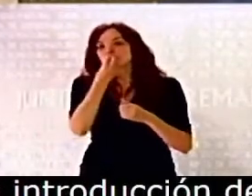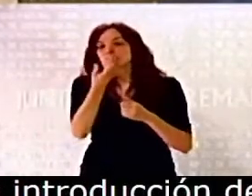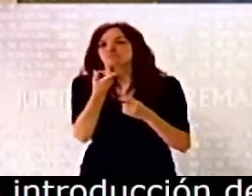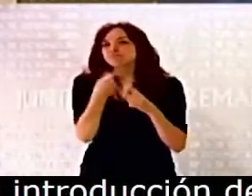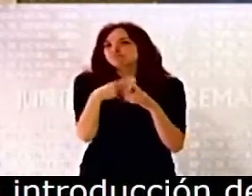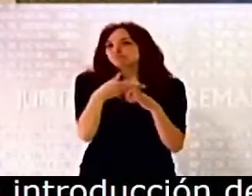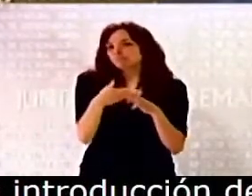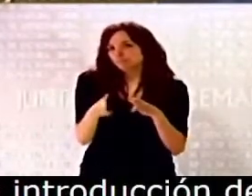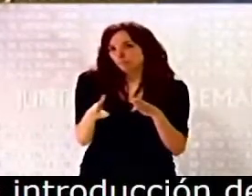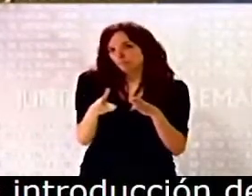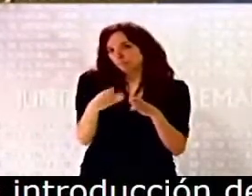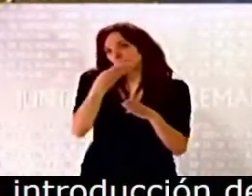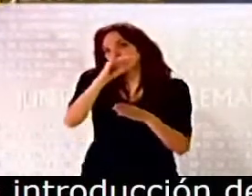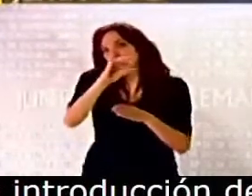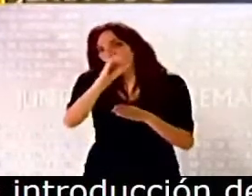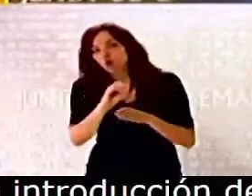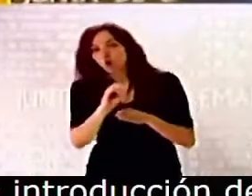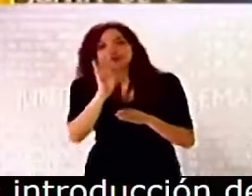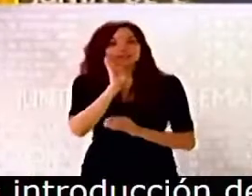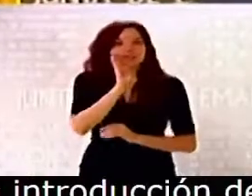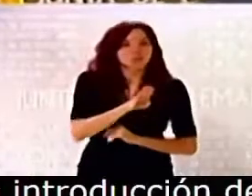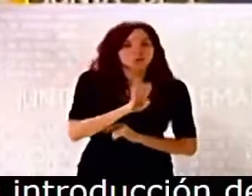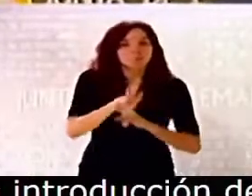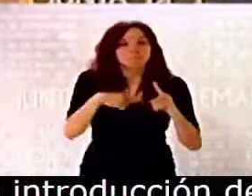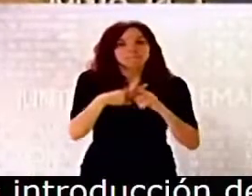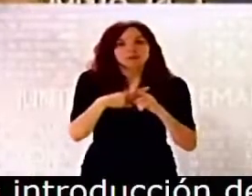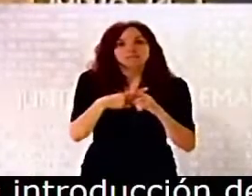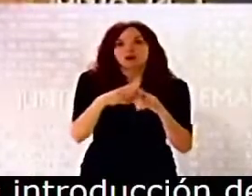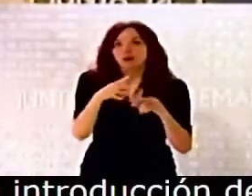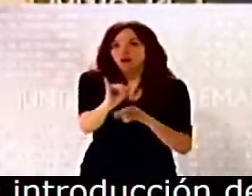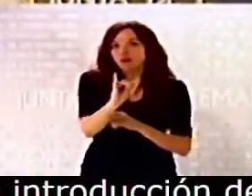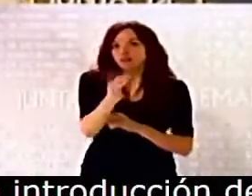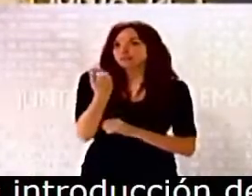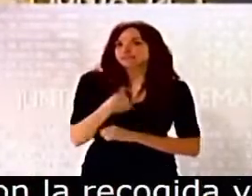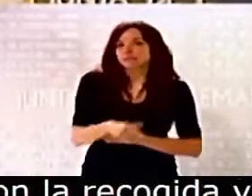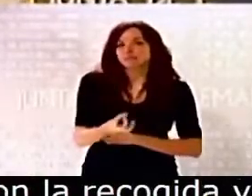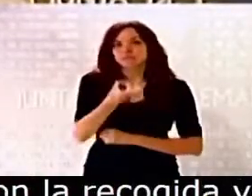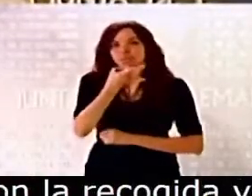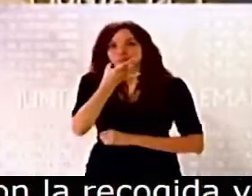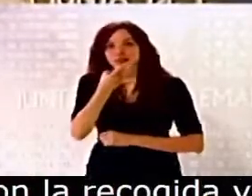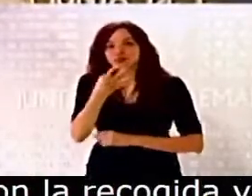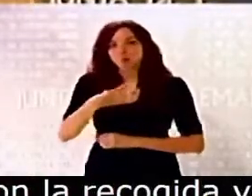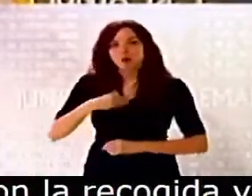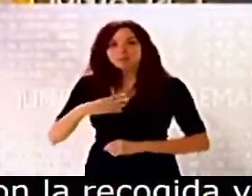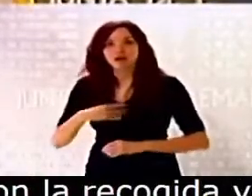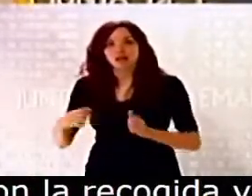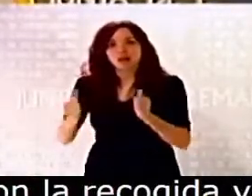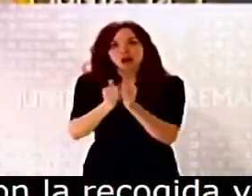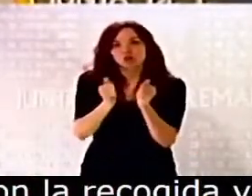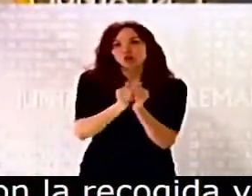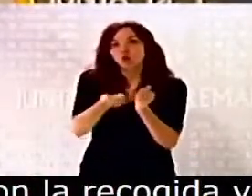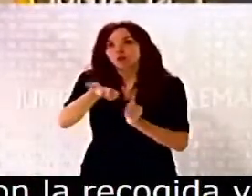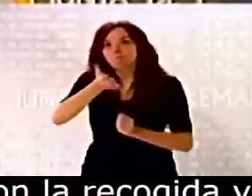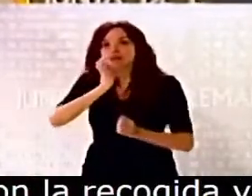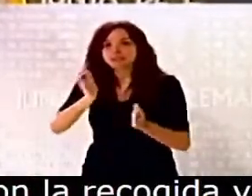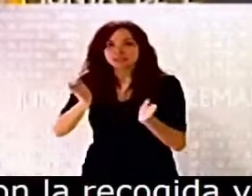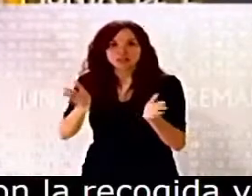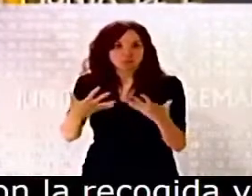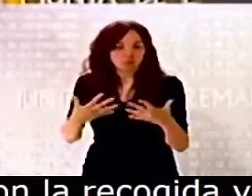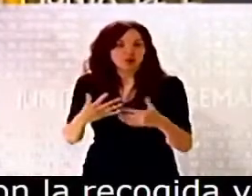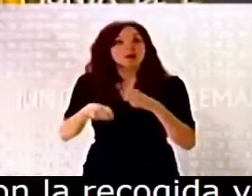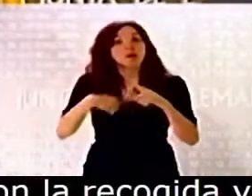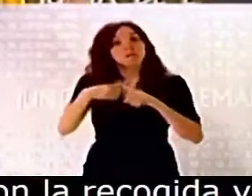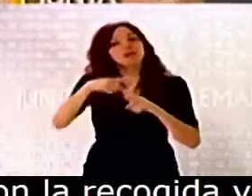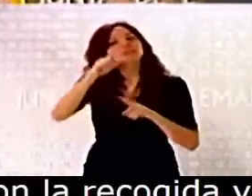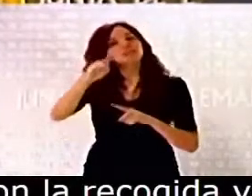bioresiduos, junto con las recogidas ya existentes, la de vidrio, la de papel, la de cartón, la de envases ligeros y fracción